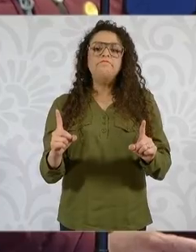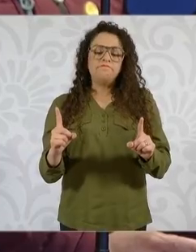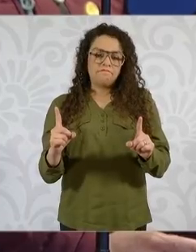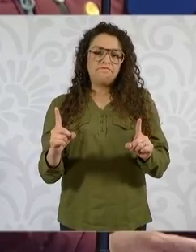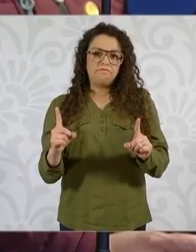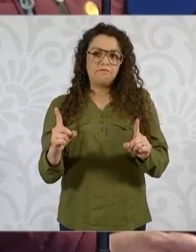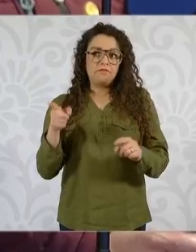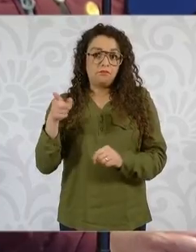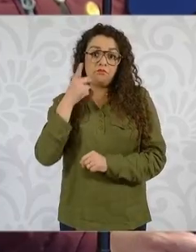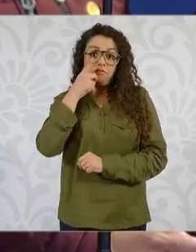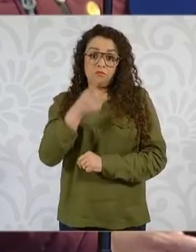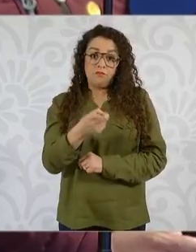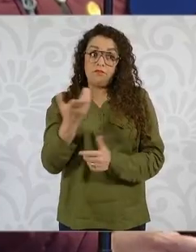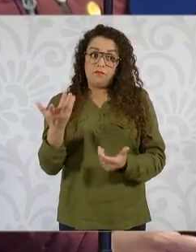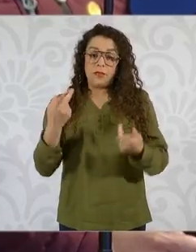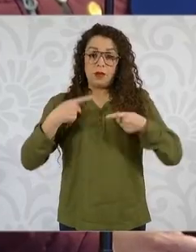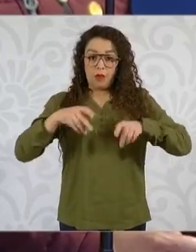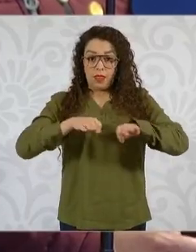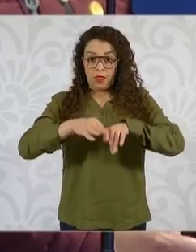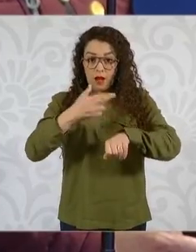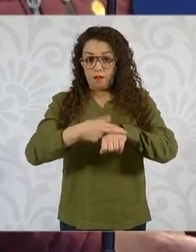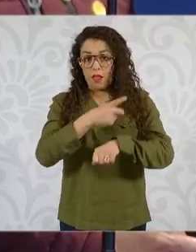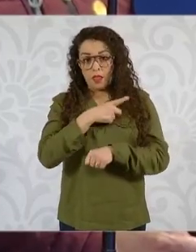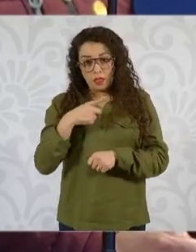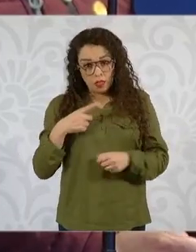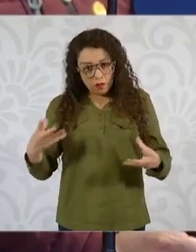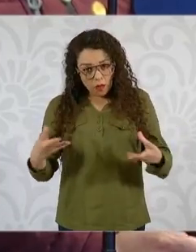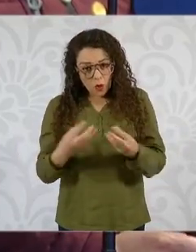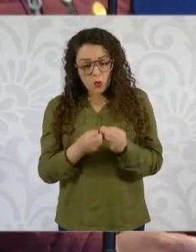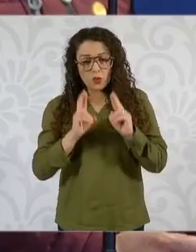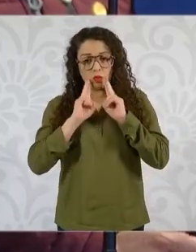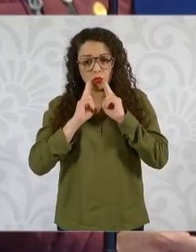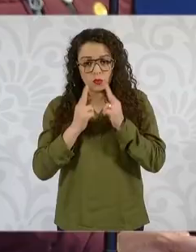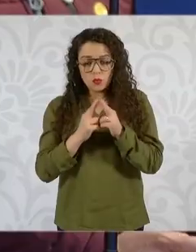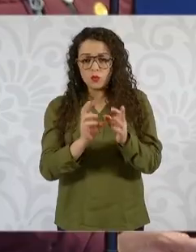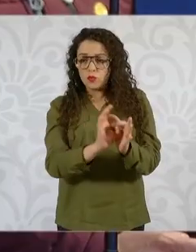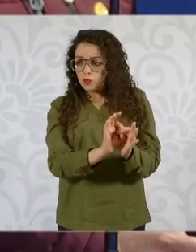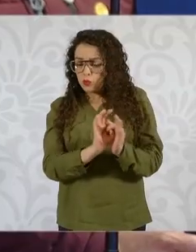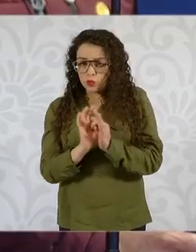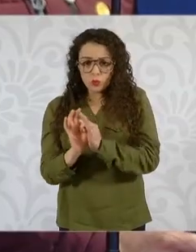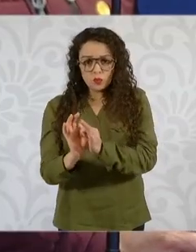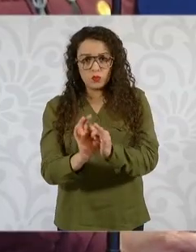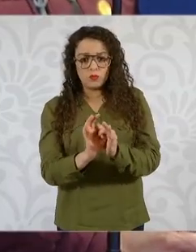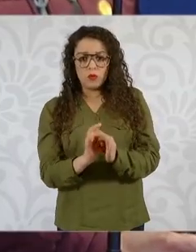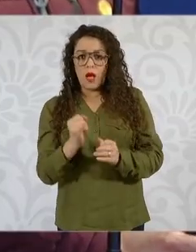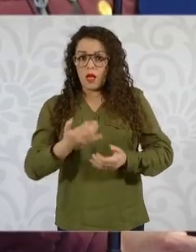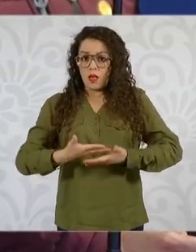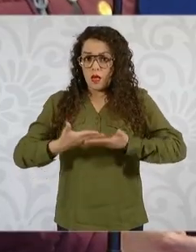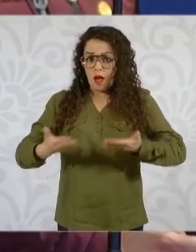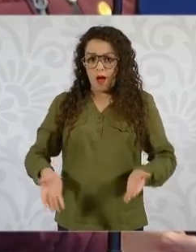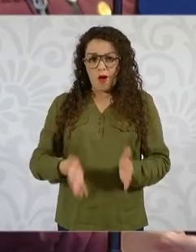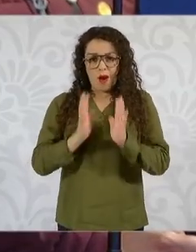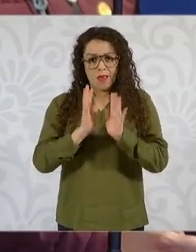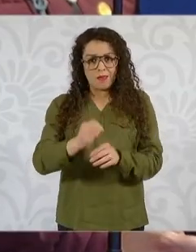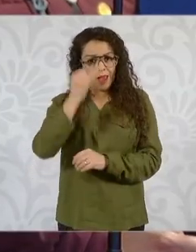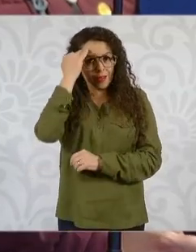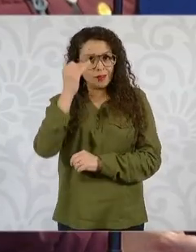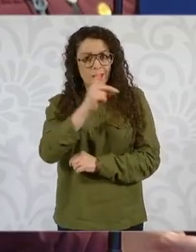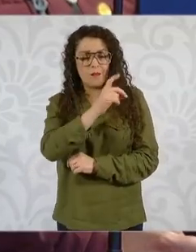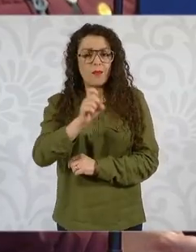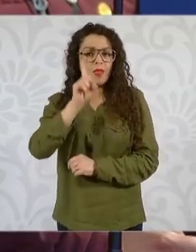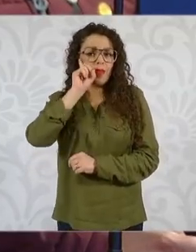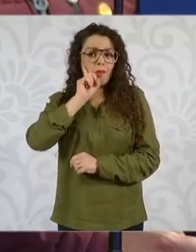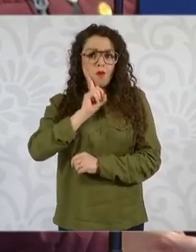y pues también pide que como es tiempo de mujeres que la